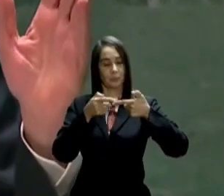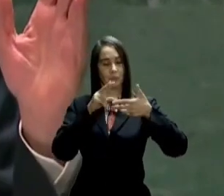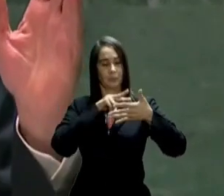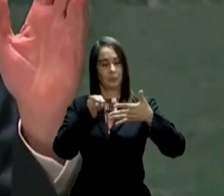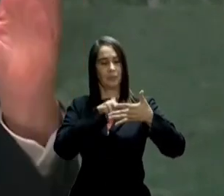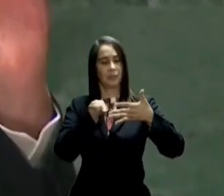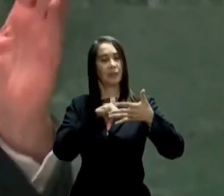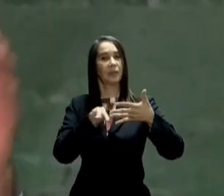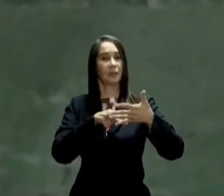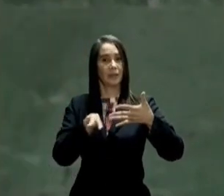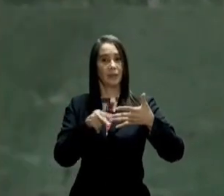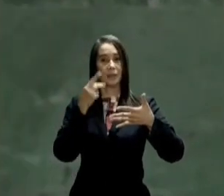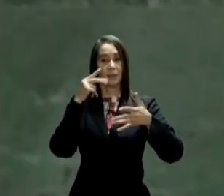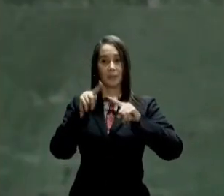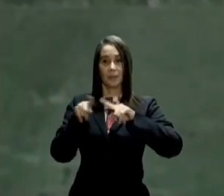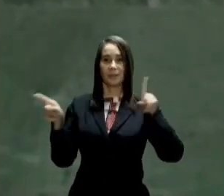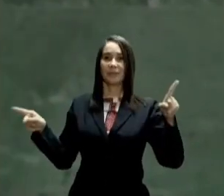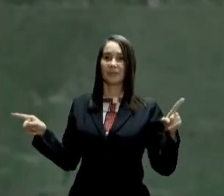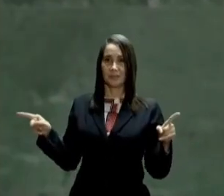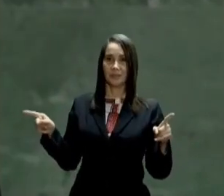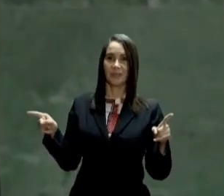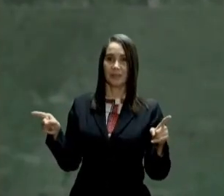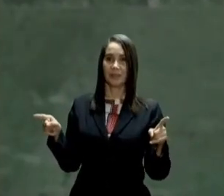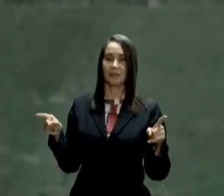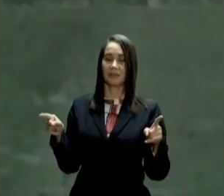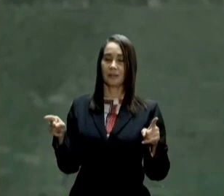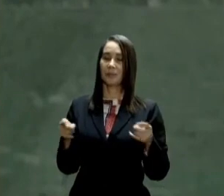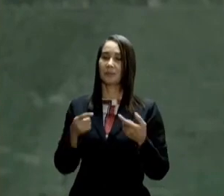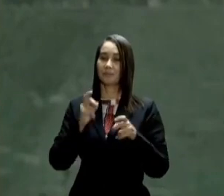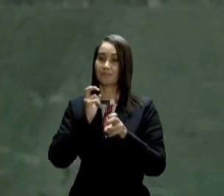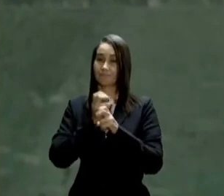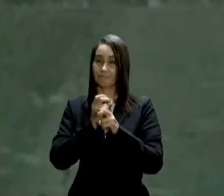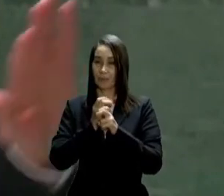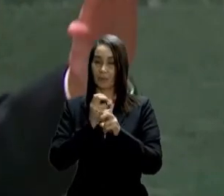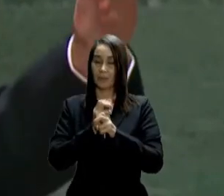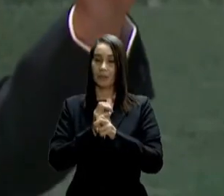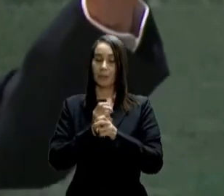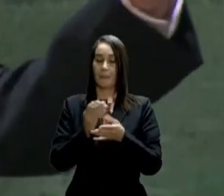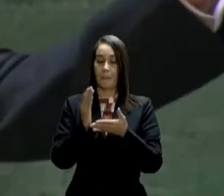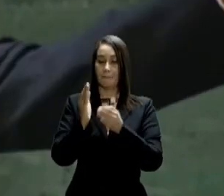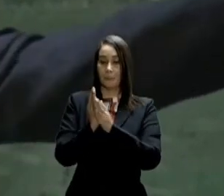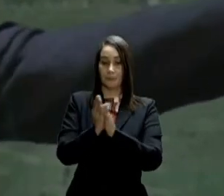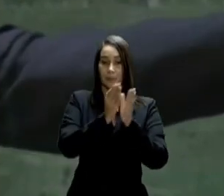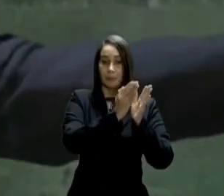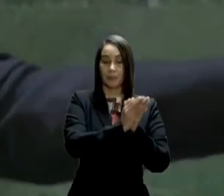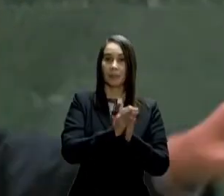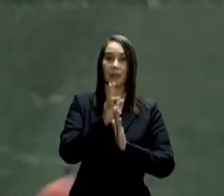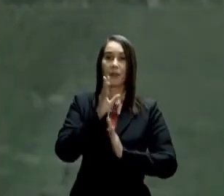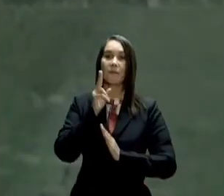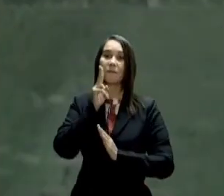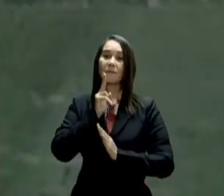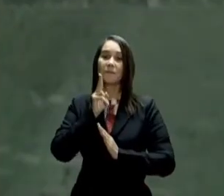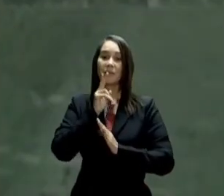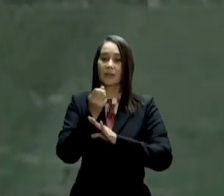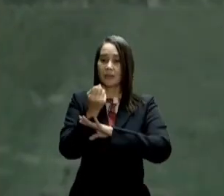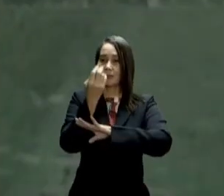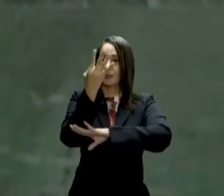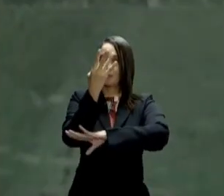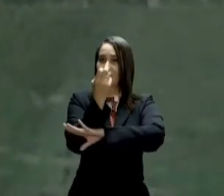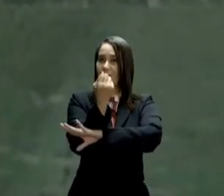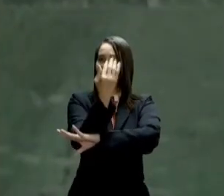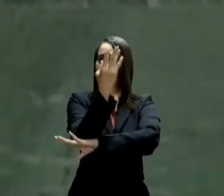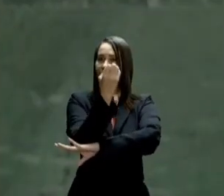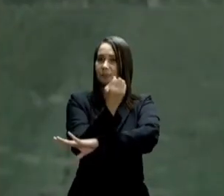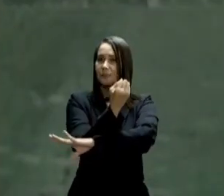percibe una diferencia palpable y desgarradora. Una mitad verde y floreciente que corresponde a la